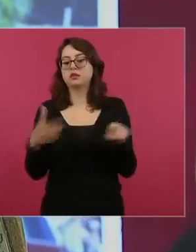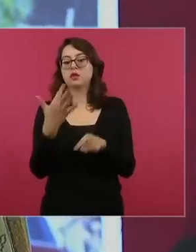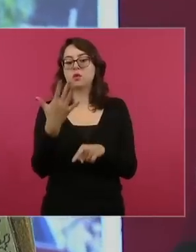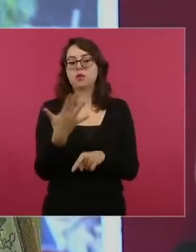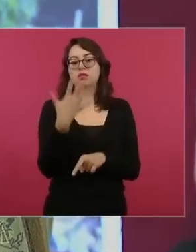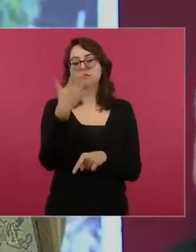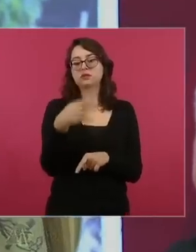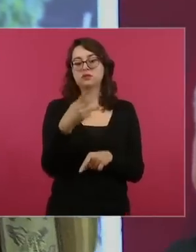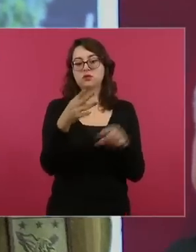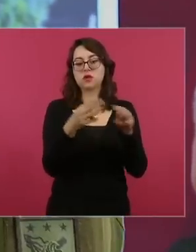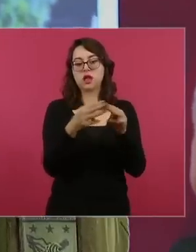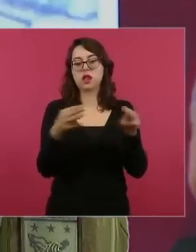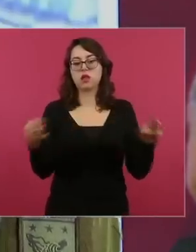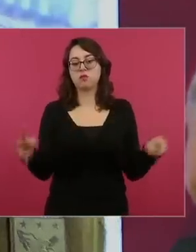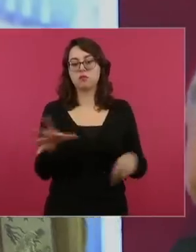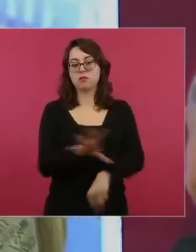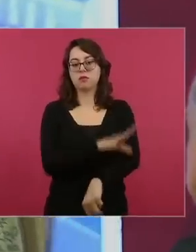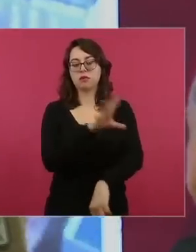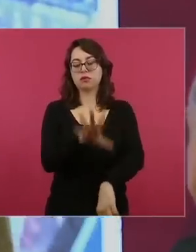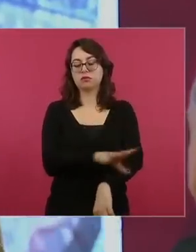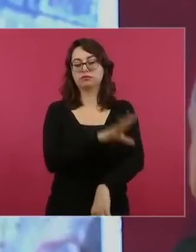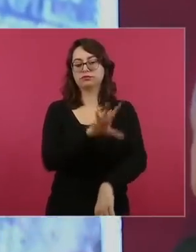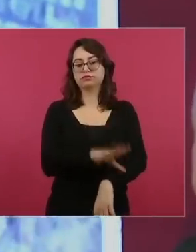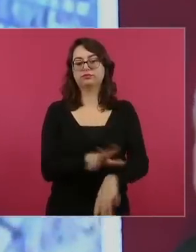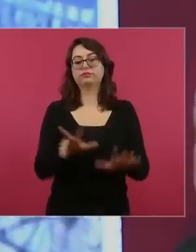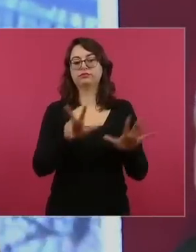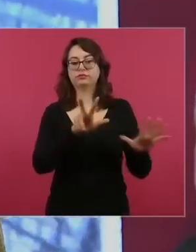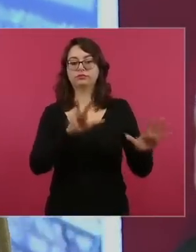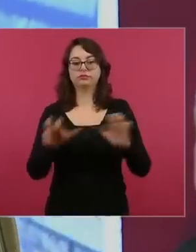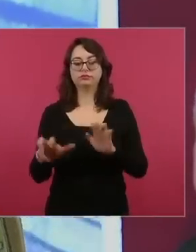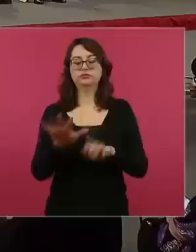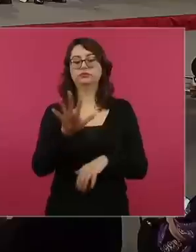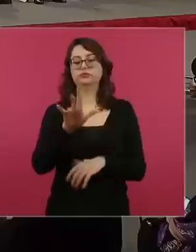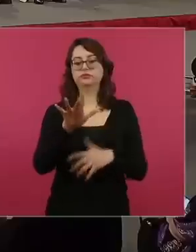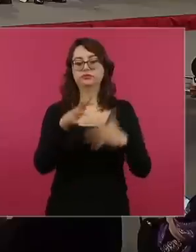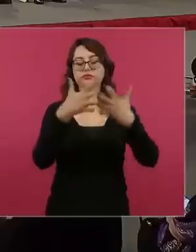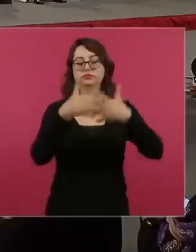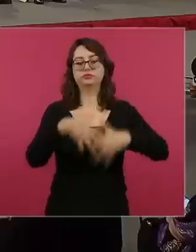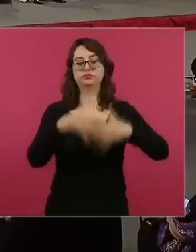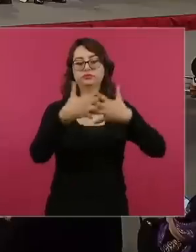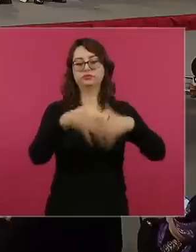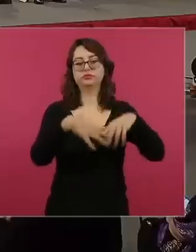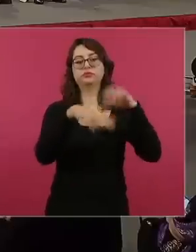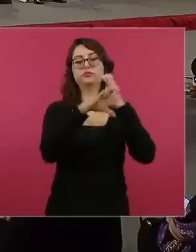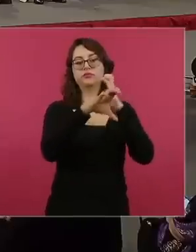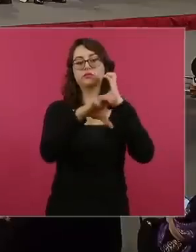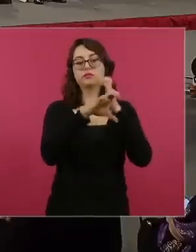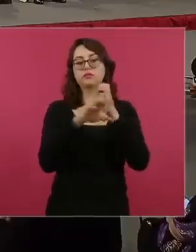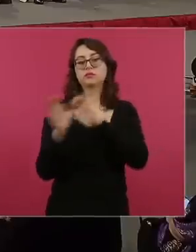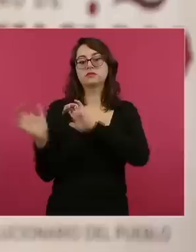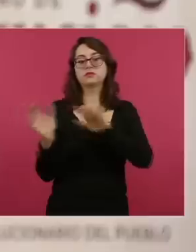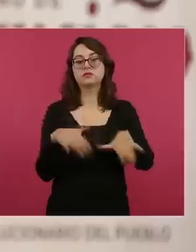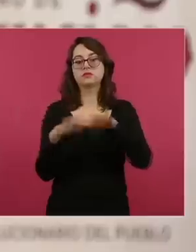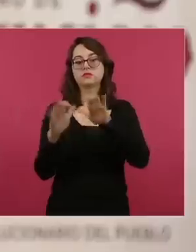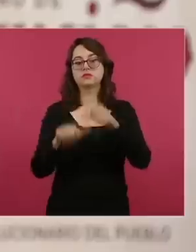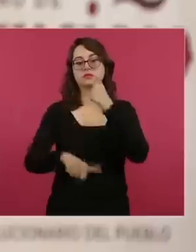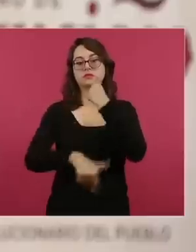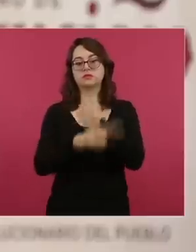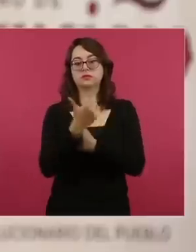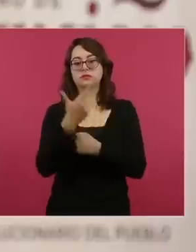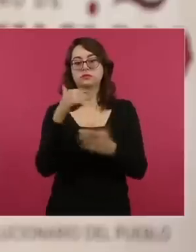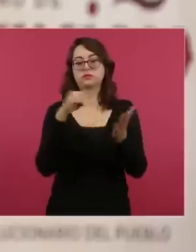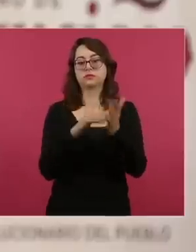longitud. Tenemos una fuerza de 850 unidades de maquinaria pesada y camiones y se han generado más de 12.200